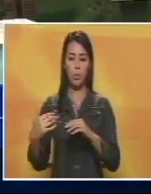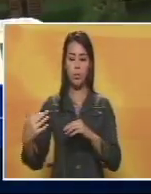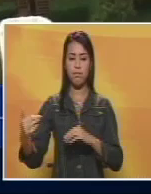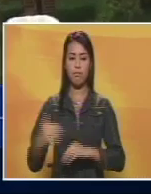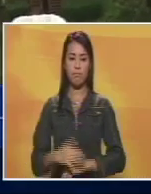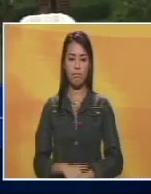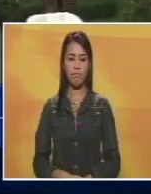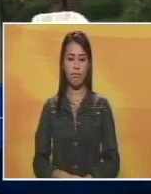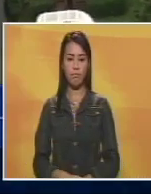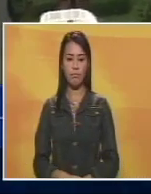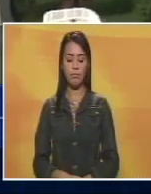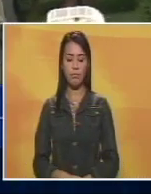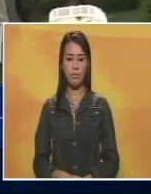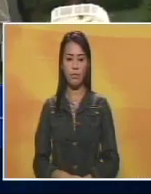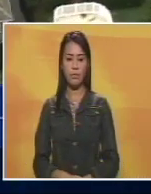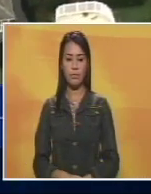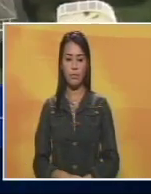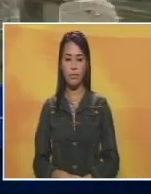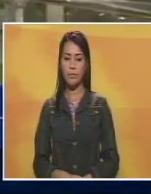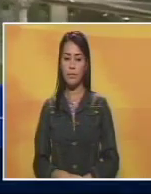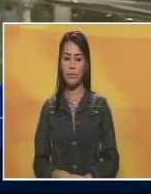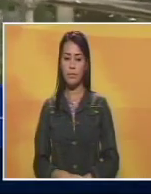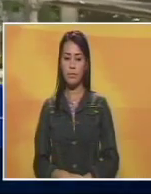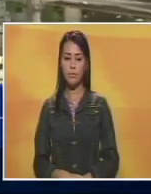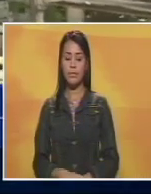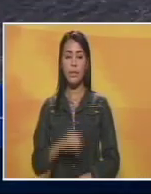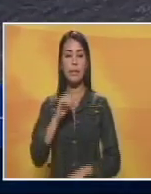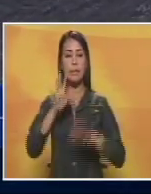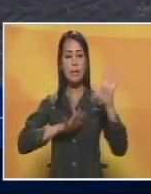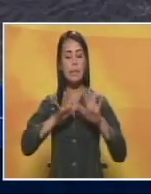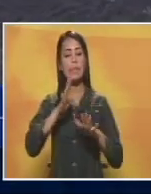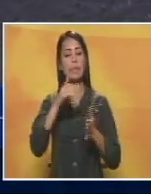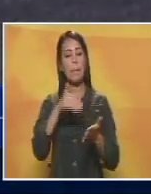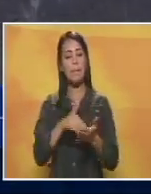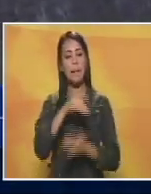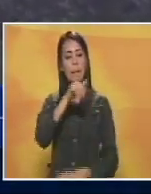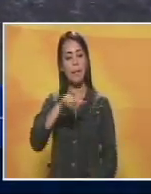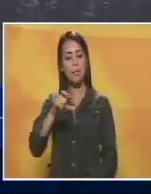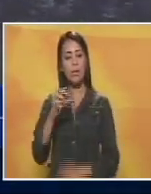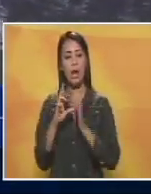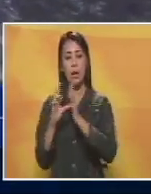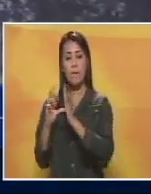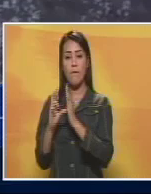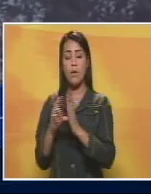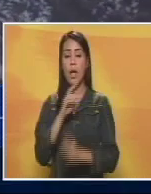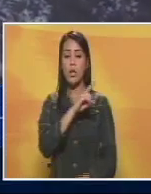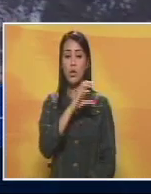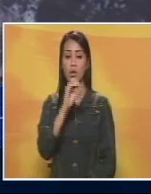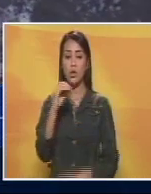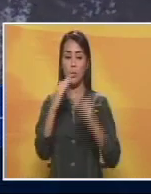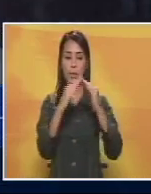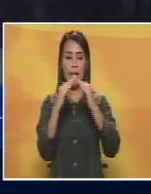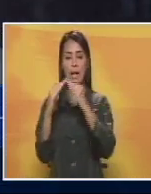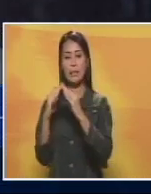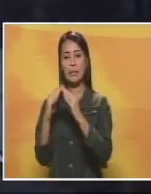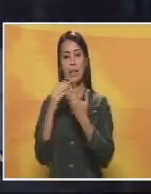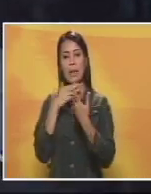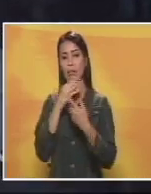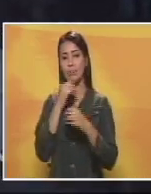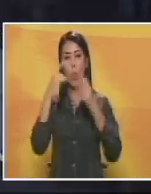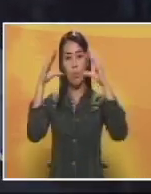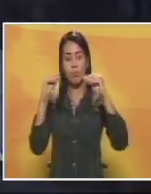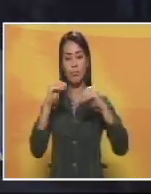Charlotte. Se conoció que más de 15.000 personas siguen en refugios y 200.000 hogares permanecen sin